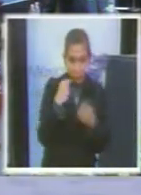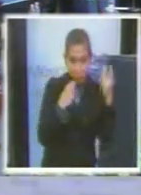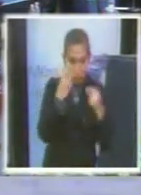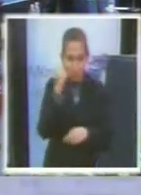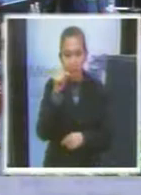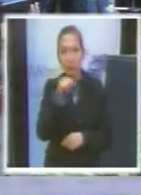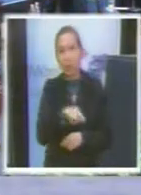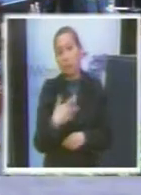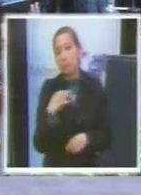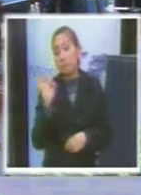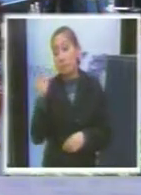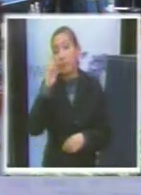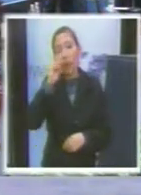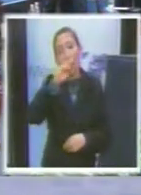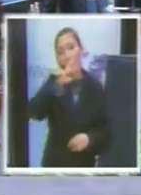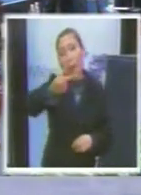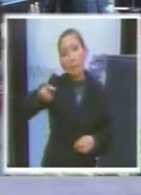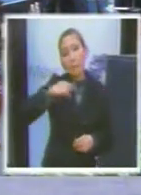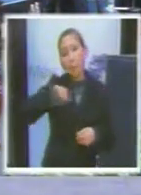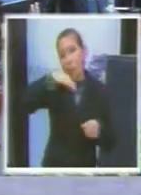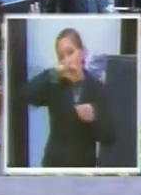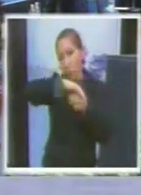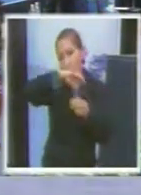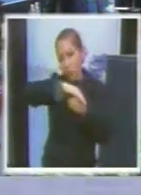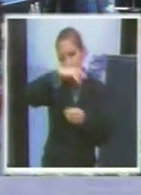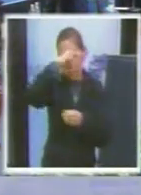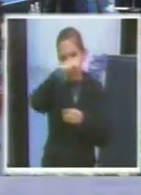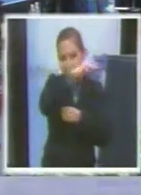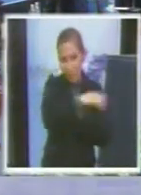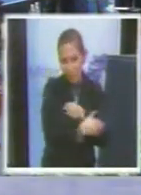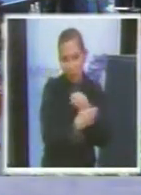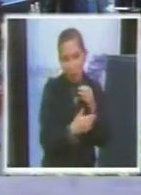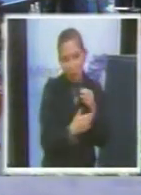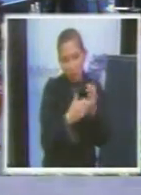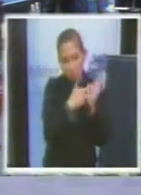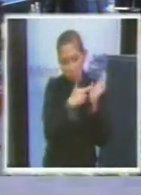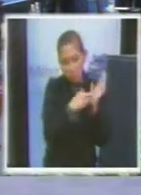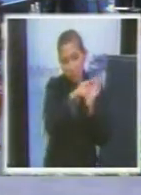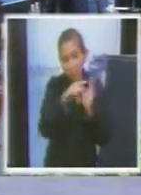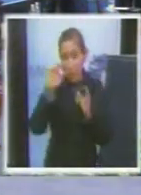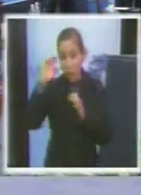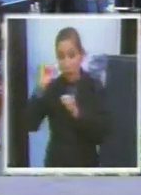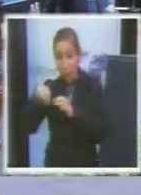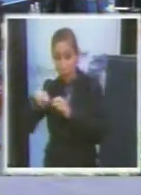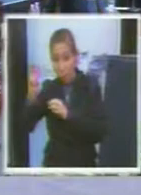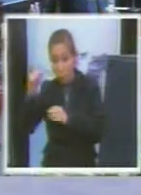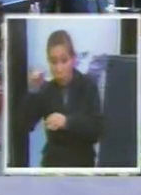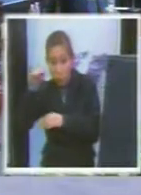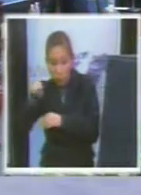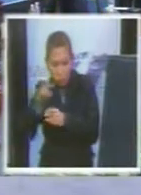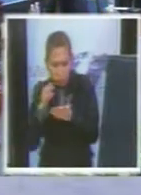Si nosotros vemos los patrones de votación de México en Naciones Unidas,